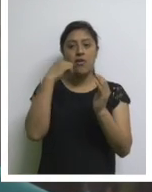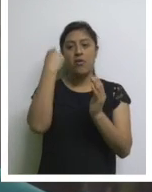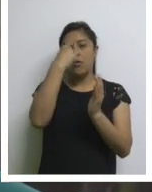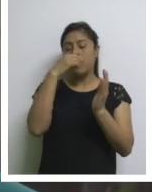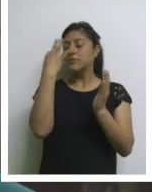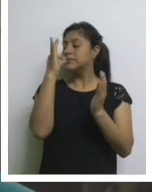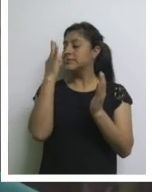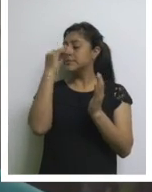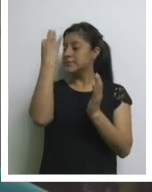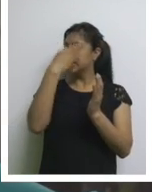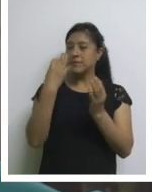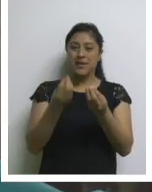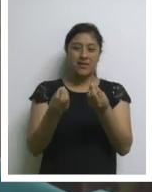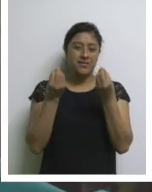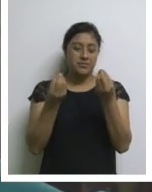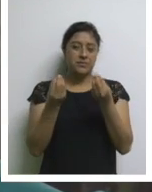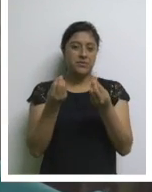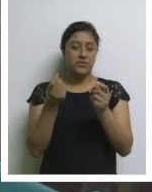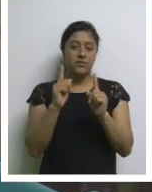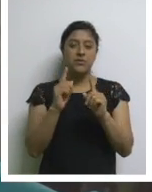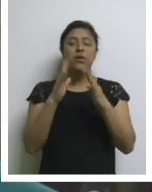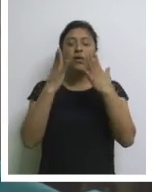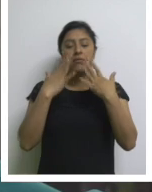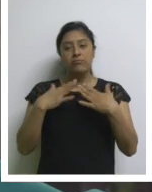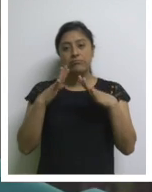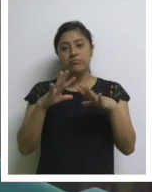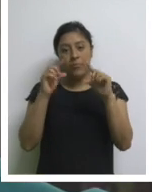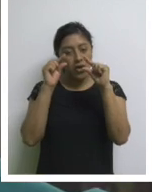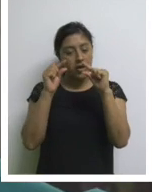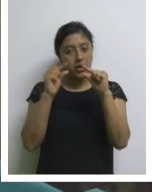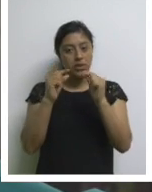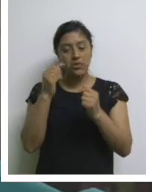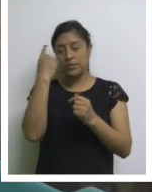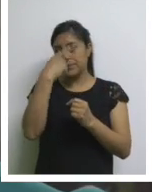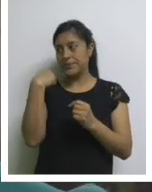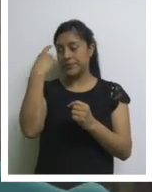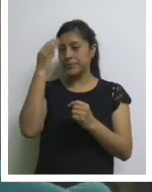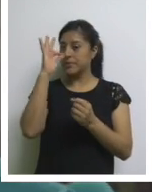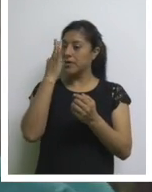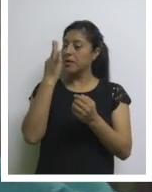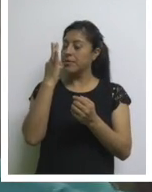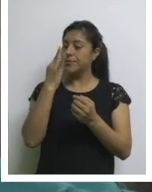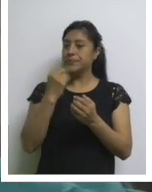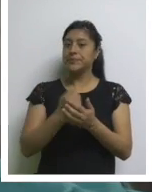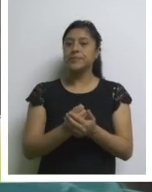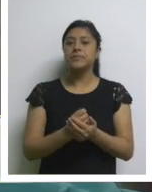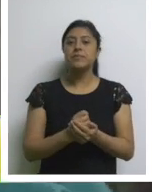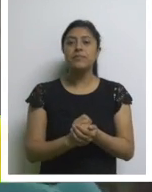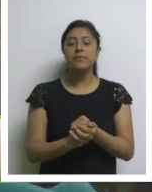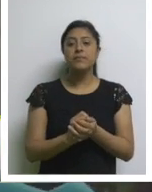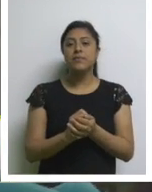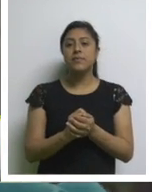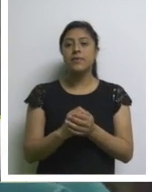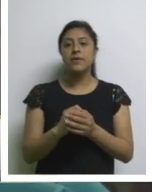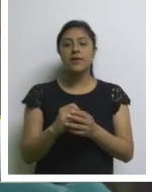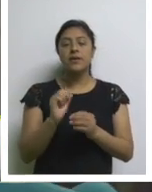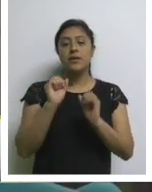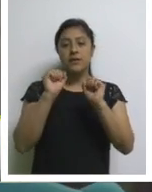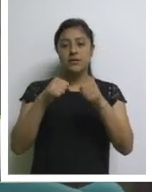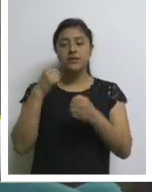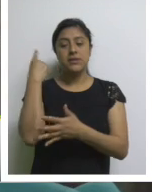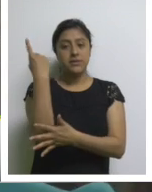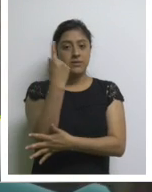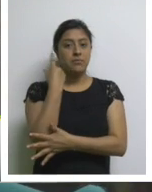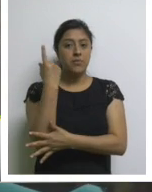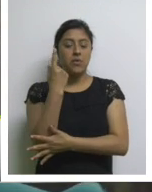utilicen exceso de maquillaje, de preferencia por esto mismo, para que no salga mal en el DPI. Entonces al final también